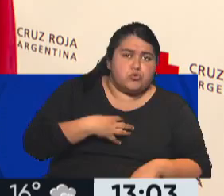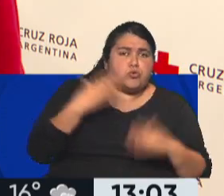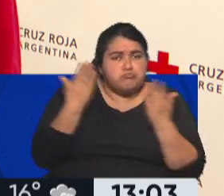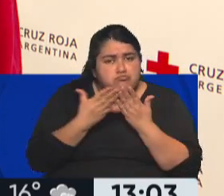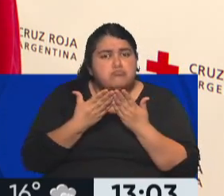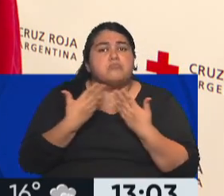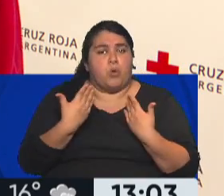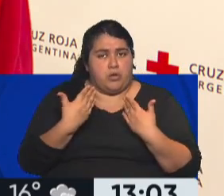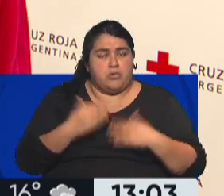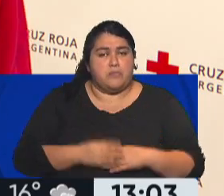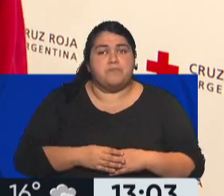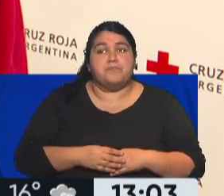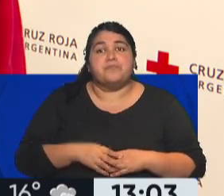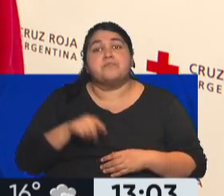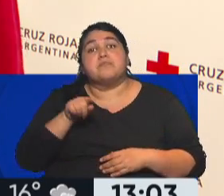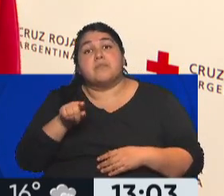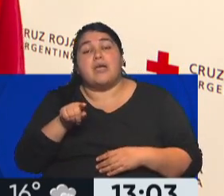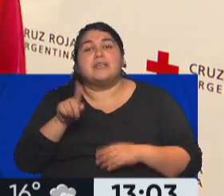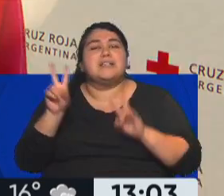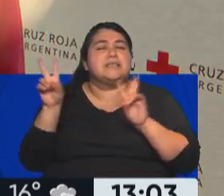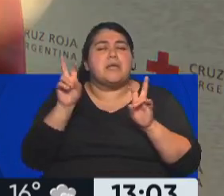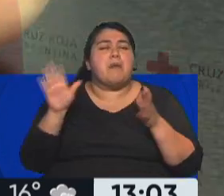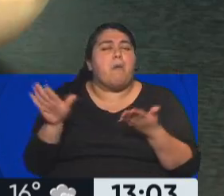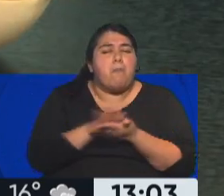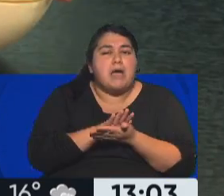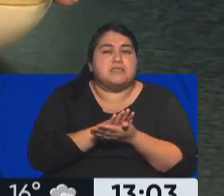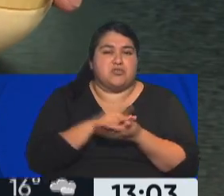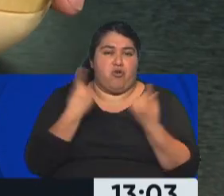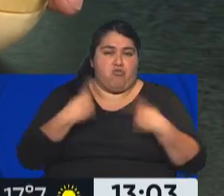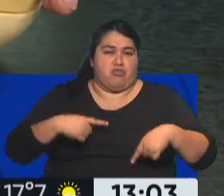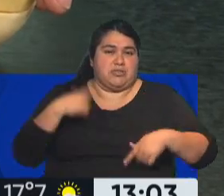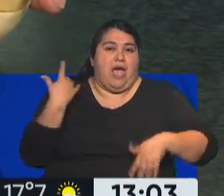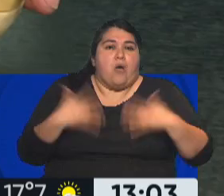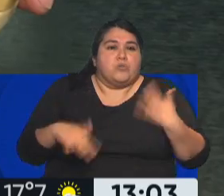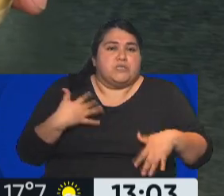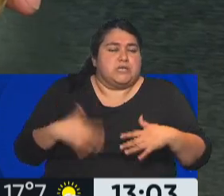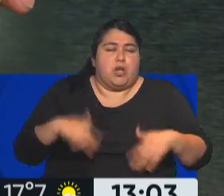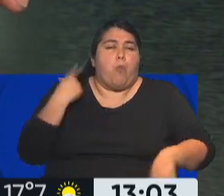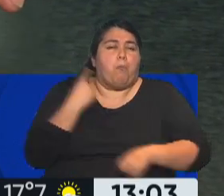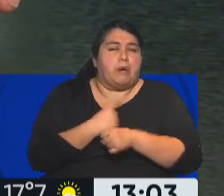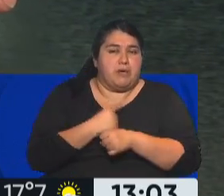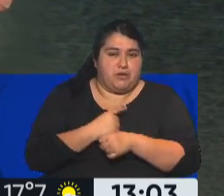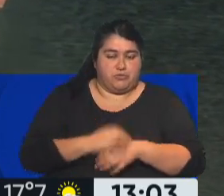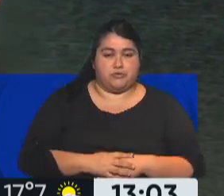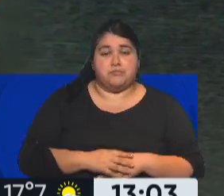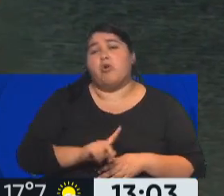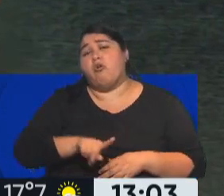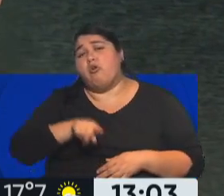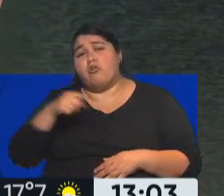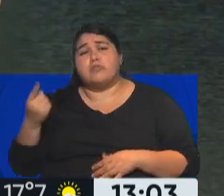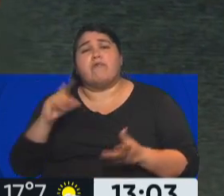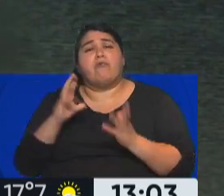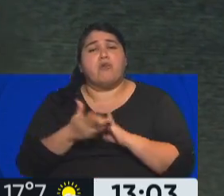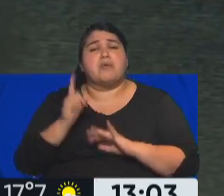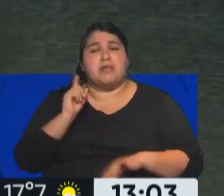cual ahí se vamos a ver o se ven los temas básicos de lo que son los primeros auxilios después tenemos otros tópicos por ejemplo el